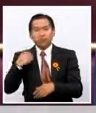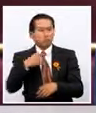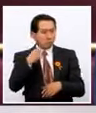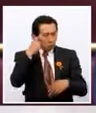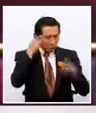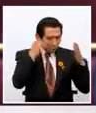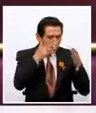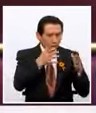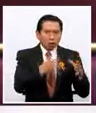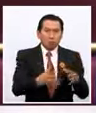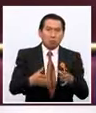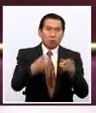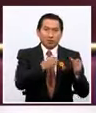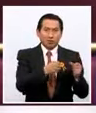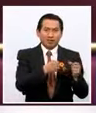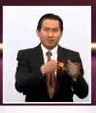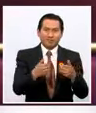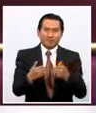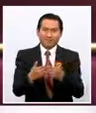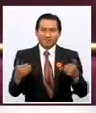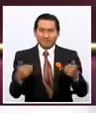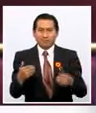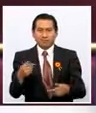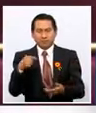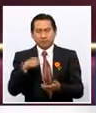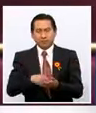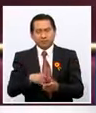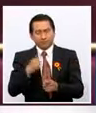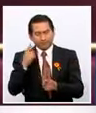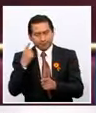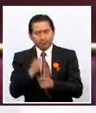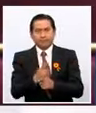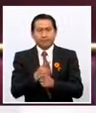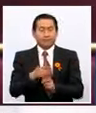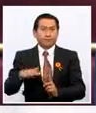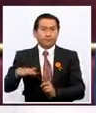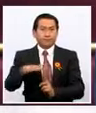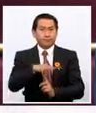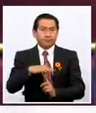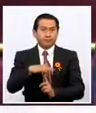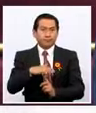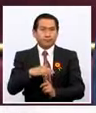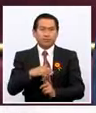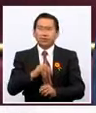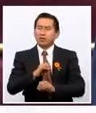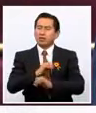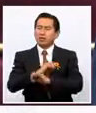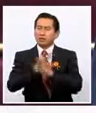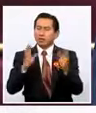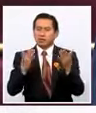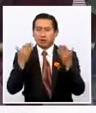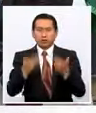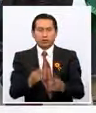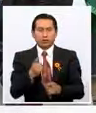poder ese es el panorama y nunca ha estado más claro